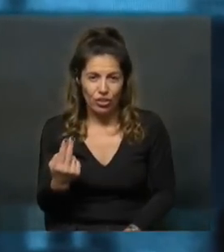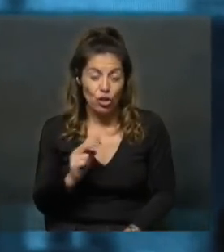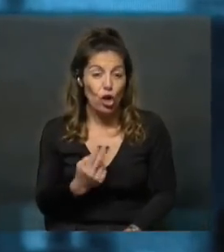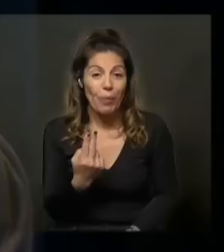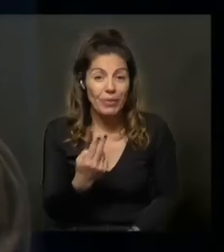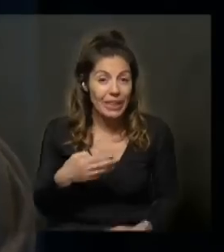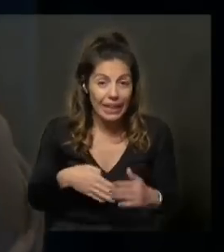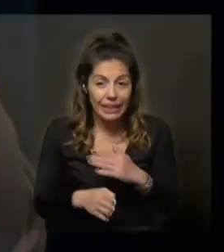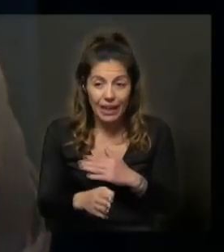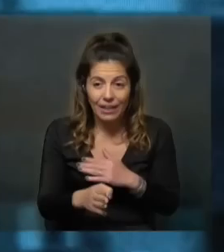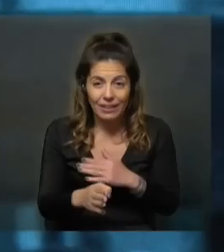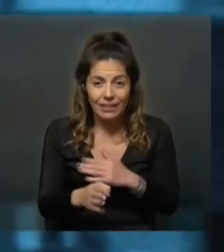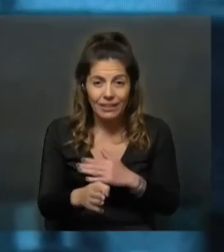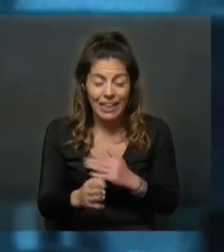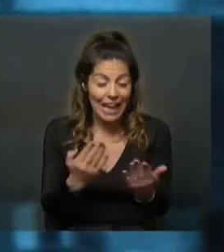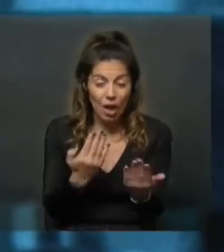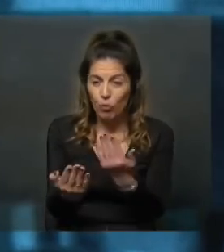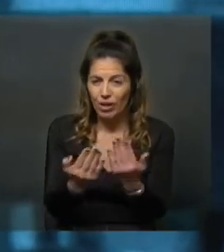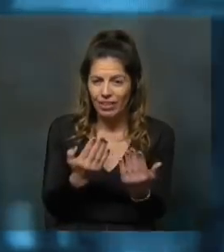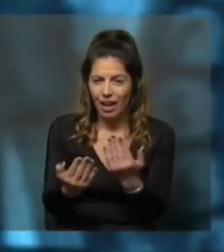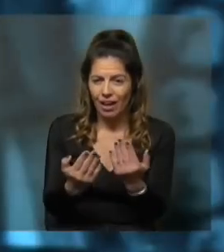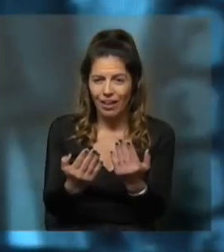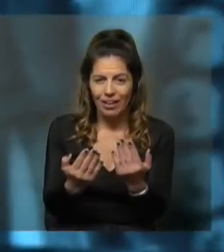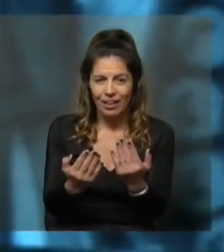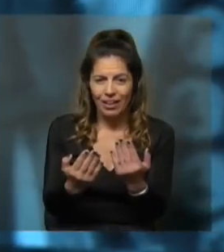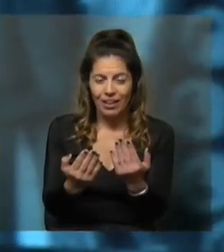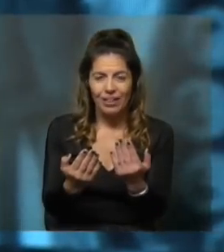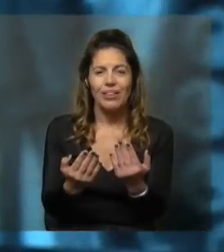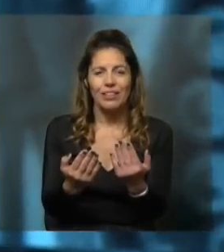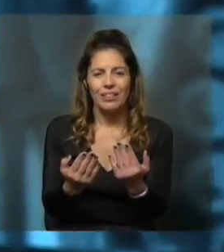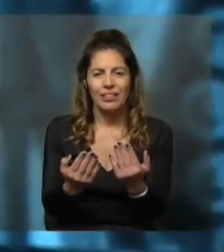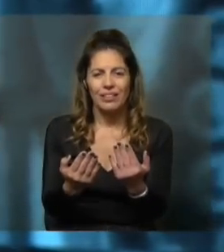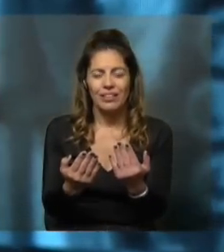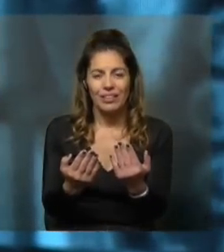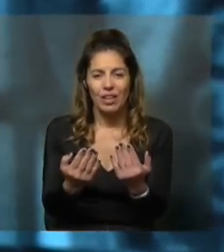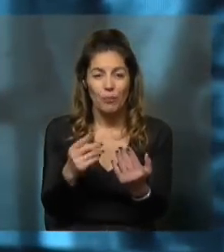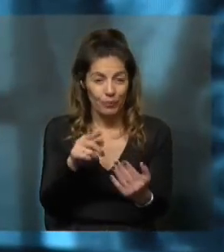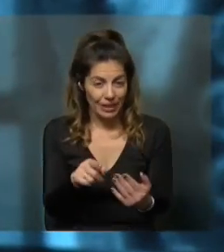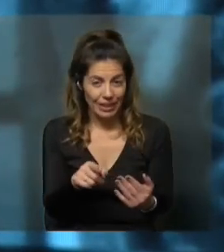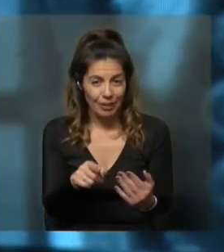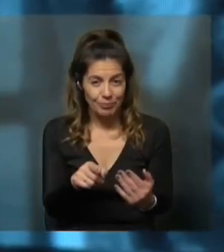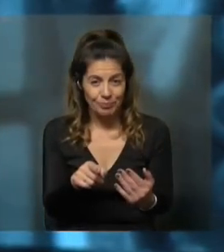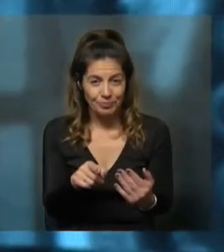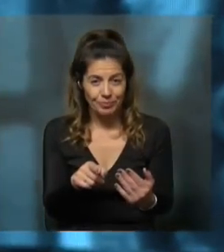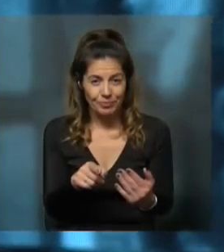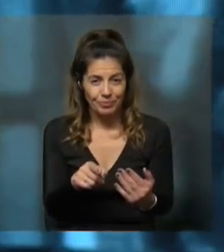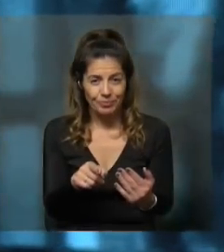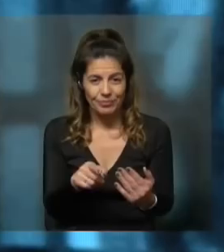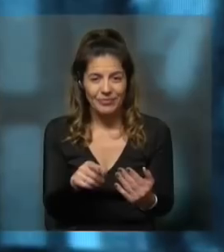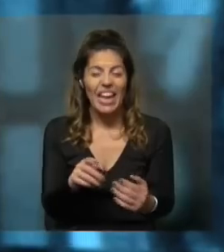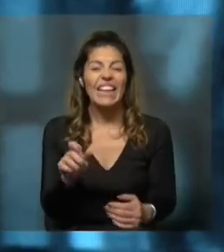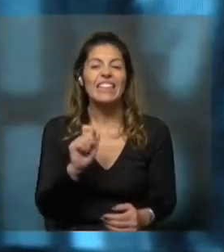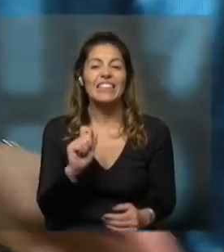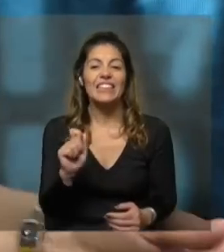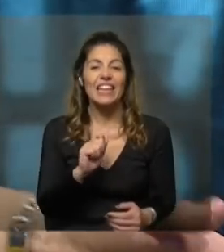entrar en la puerta y cuando viste que pasan quién le teme